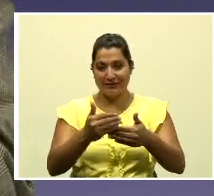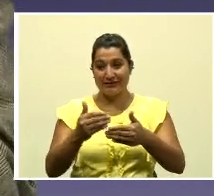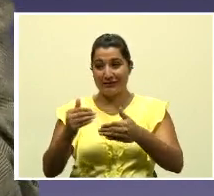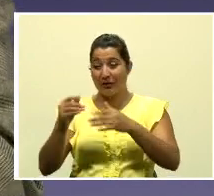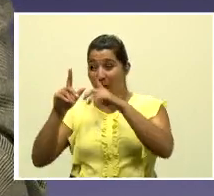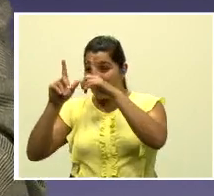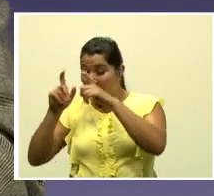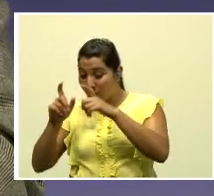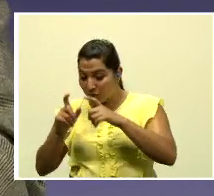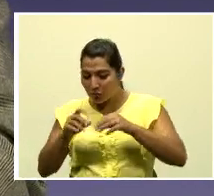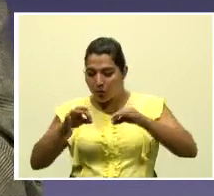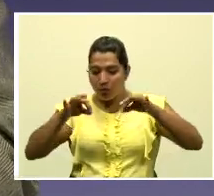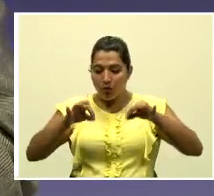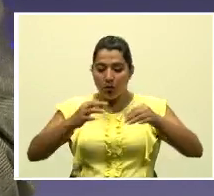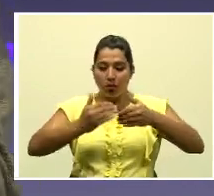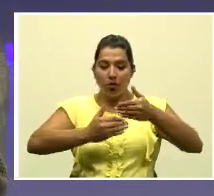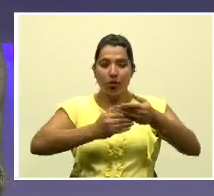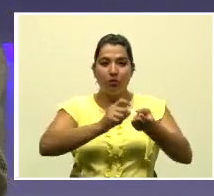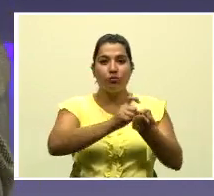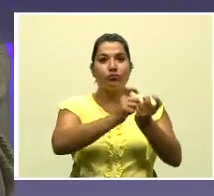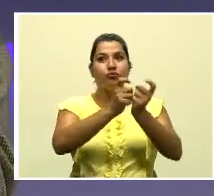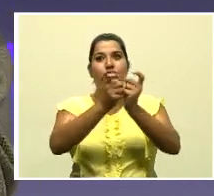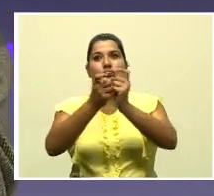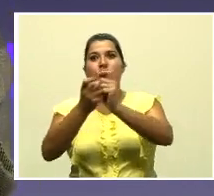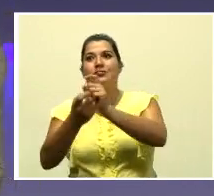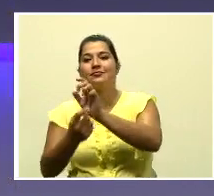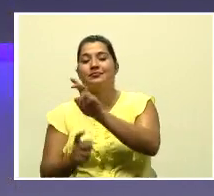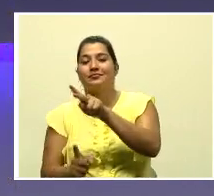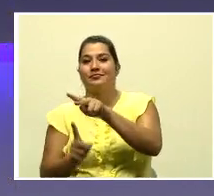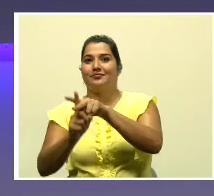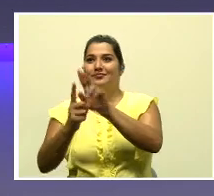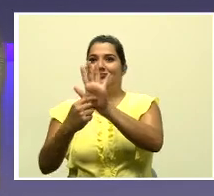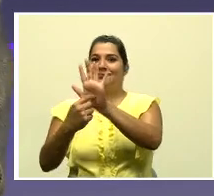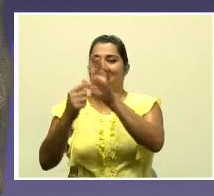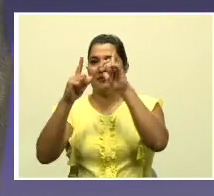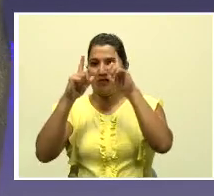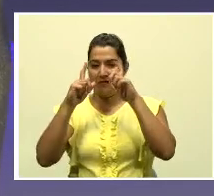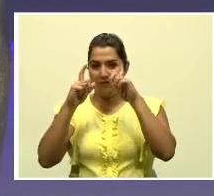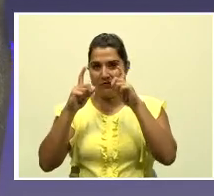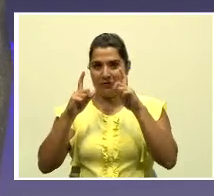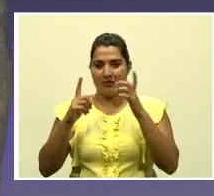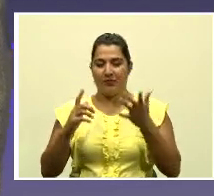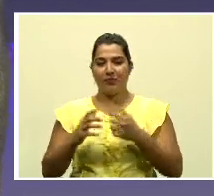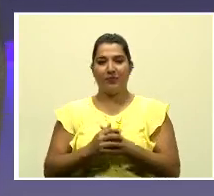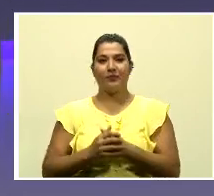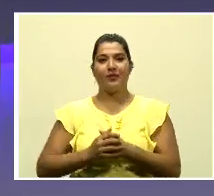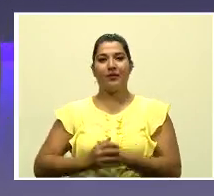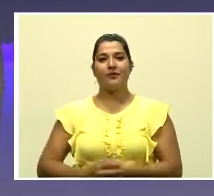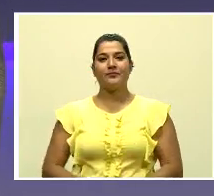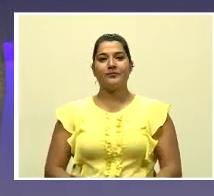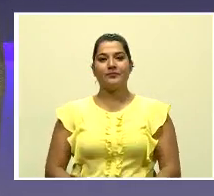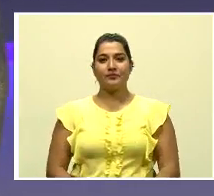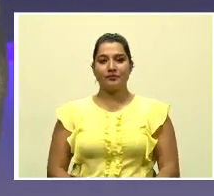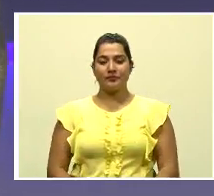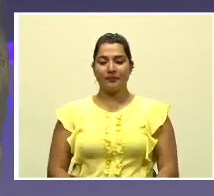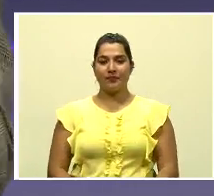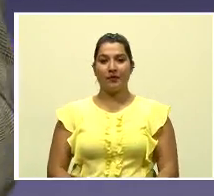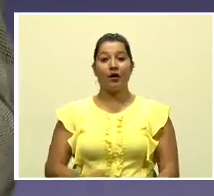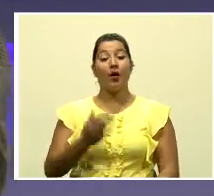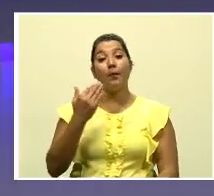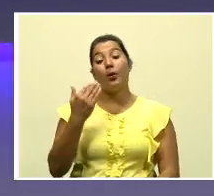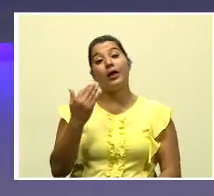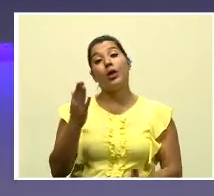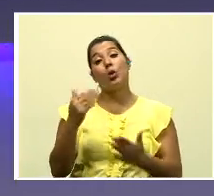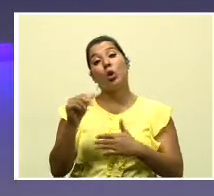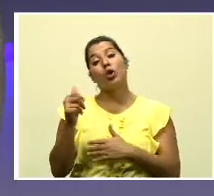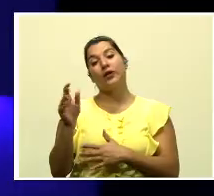traducción a un soporte impreso, ¿verdad? En el caso de la fotografía fotoquímica, porque no hay otra